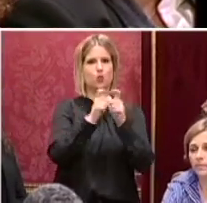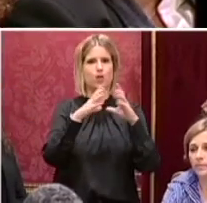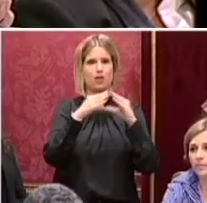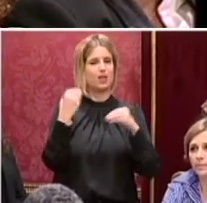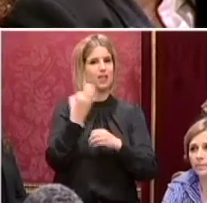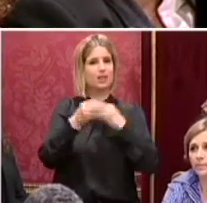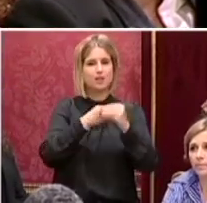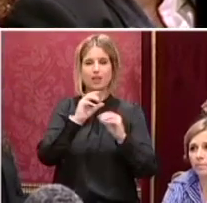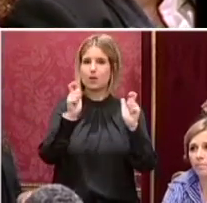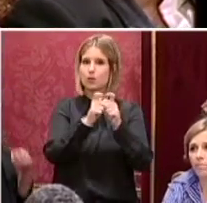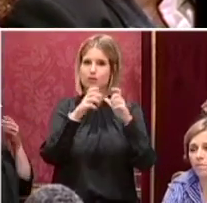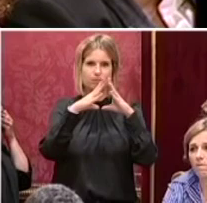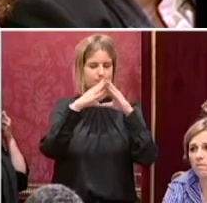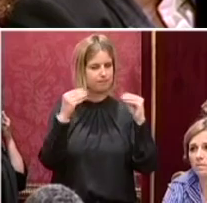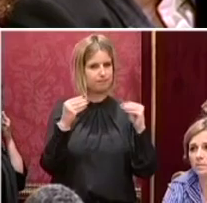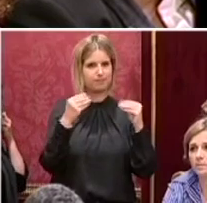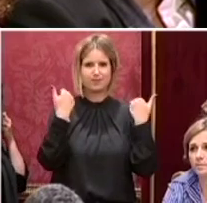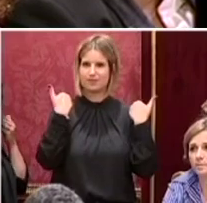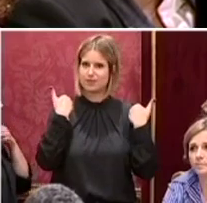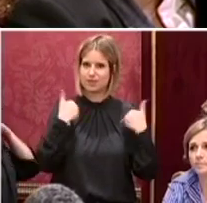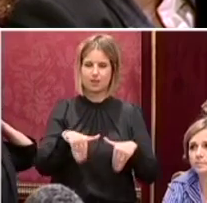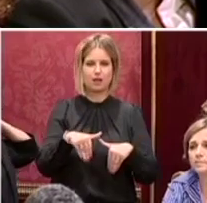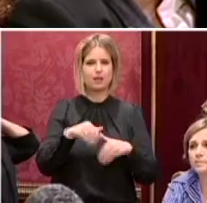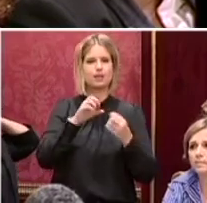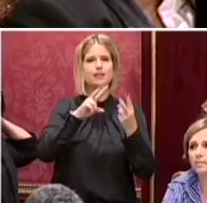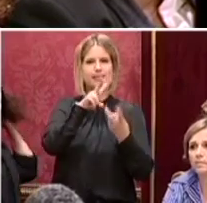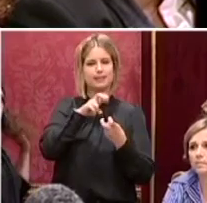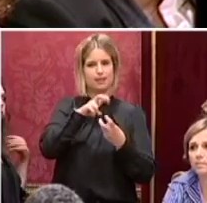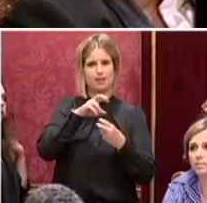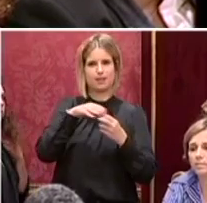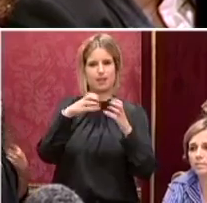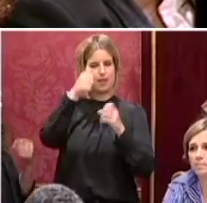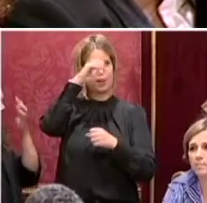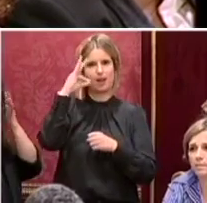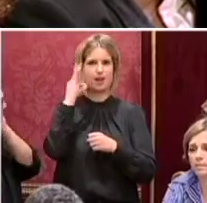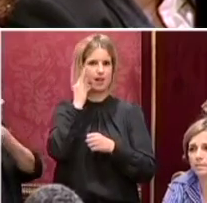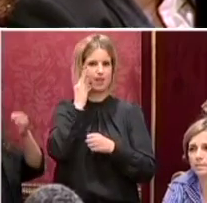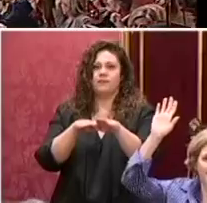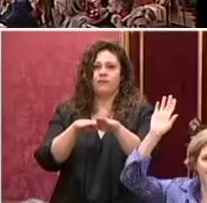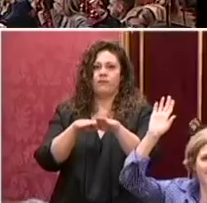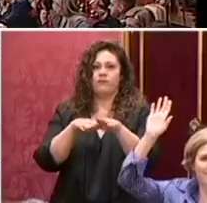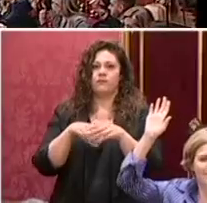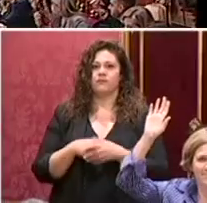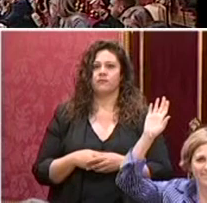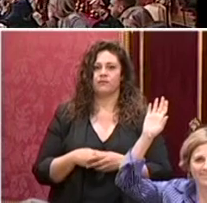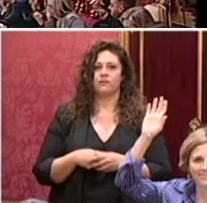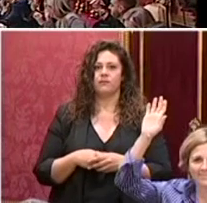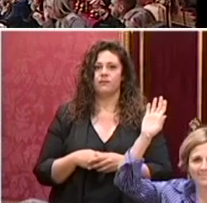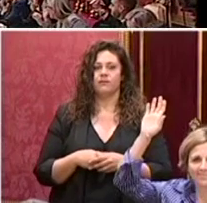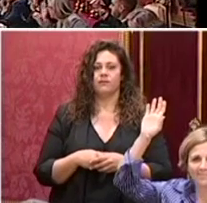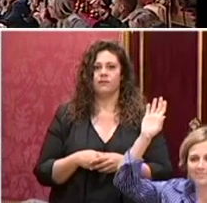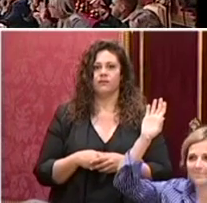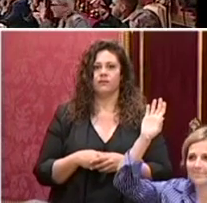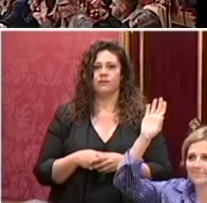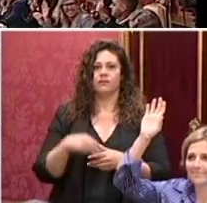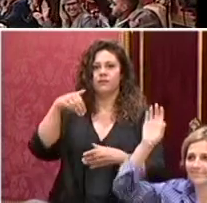que tiene que hacer es que la Junta de Andalucía reporte o revierta esa tasa en la granadina y los granadinos y no haga más demagogia. La moción ha sido